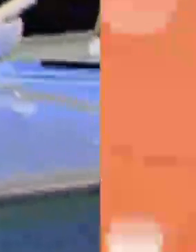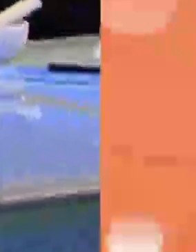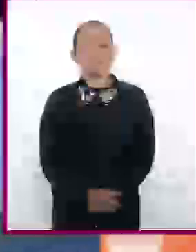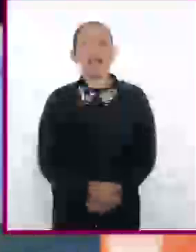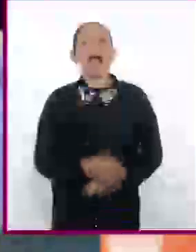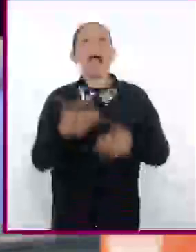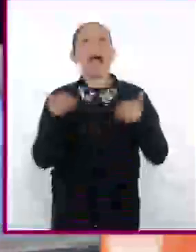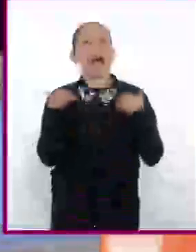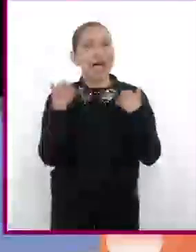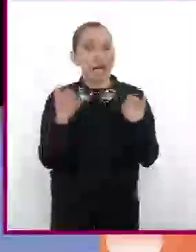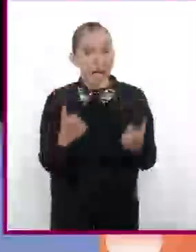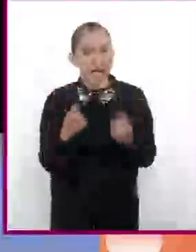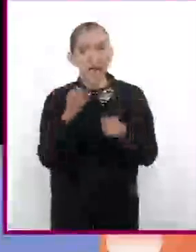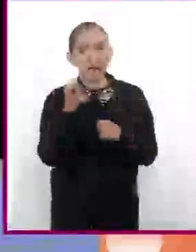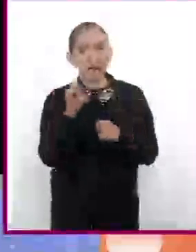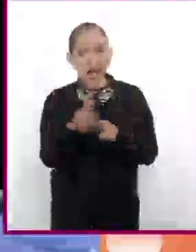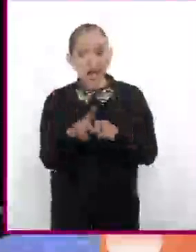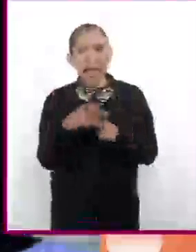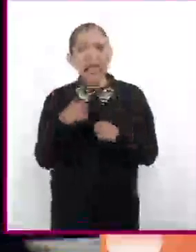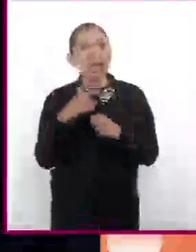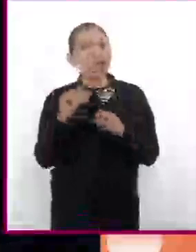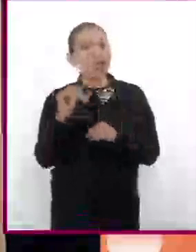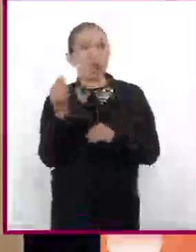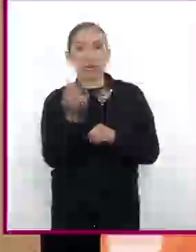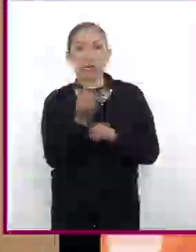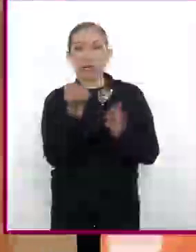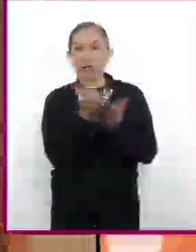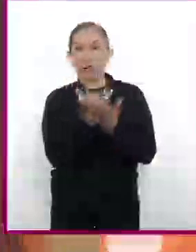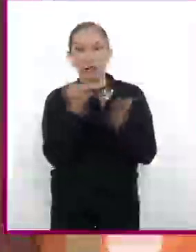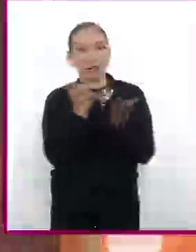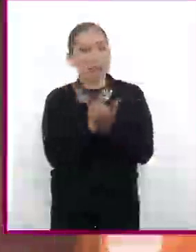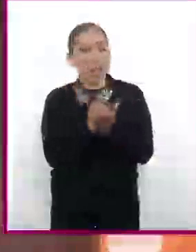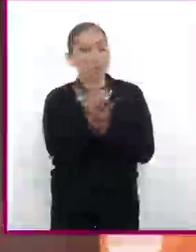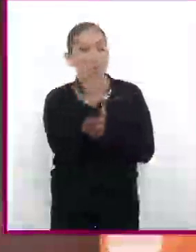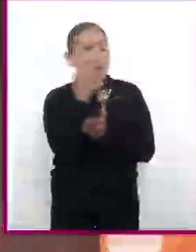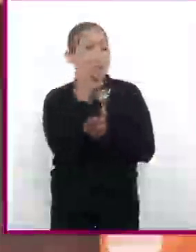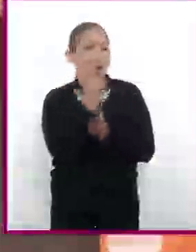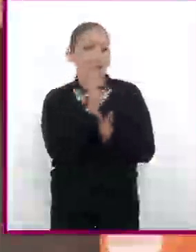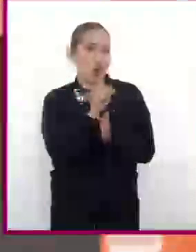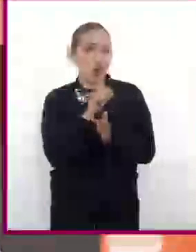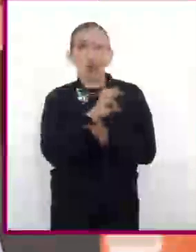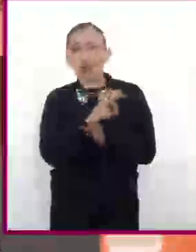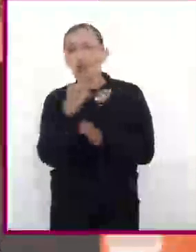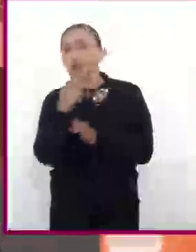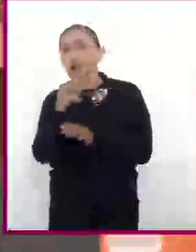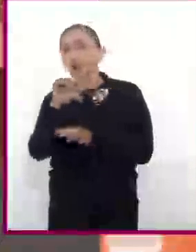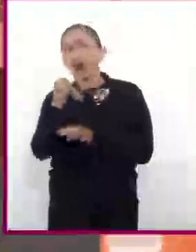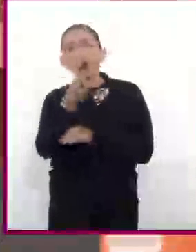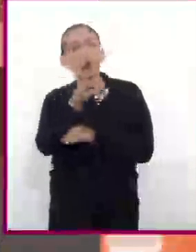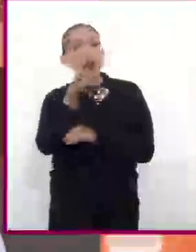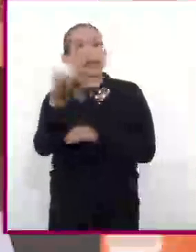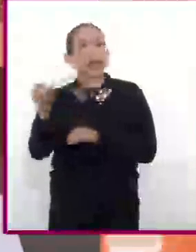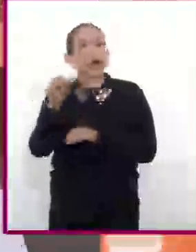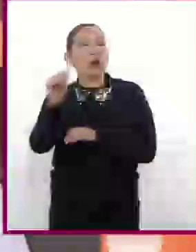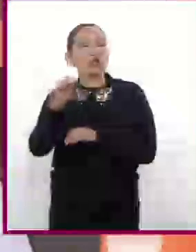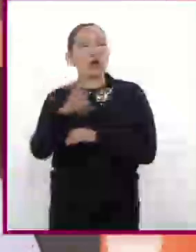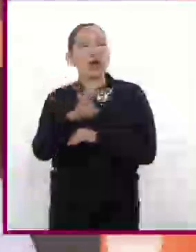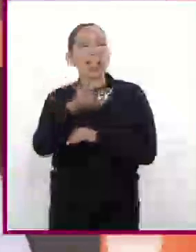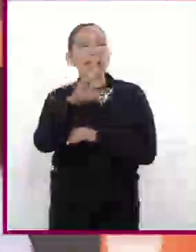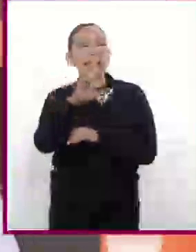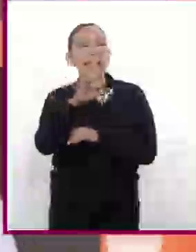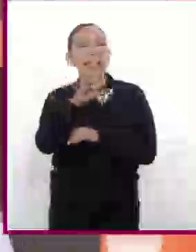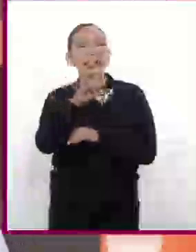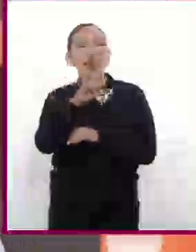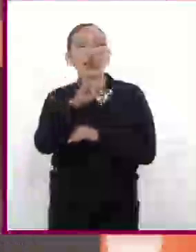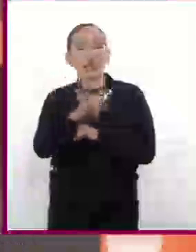Ah, ya entendí. Entonces no necesariamente tiene que ser un limón. Se puede usar cualquier otro electrolito como